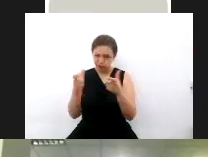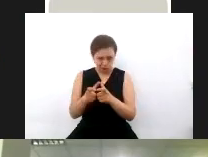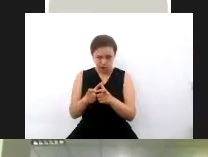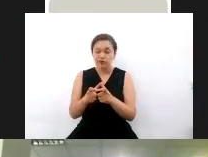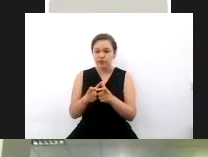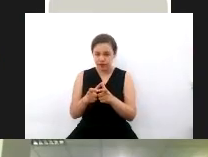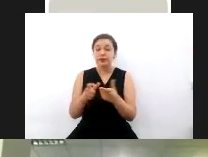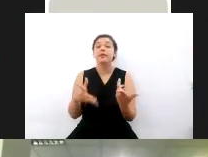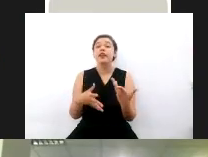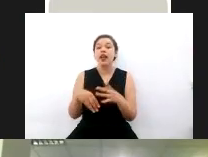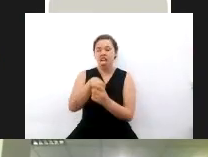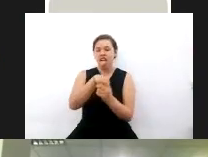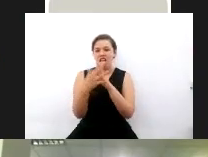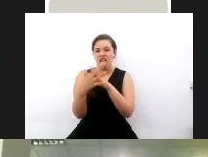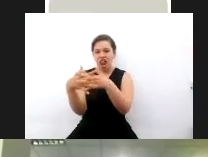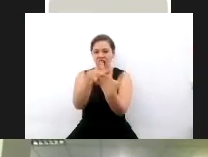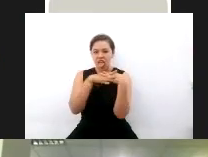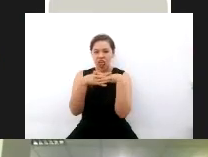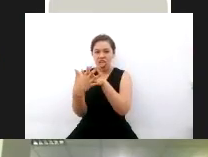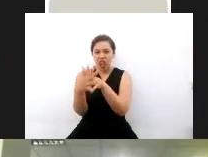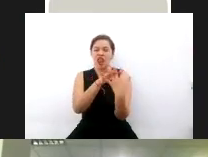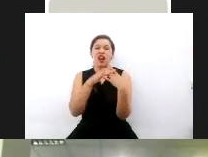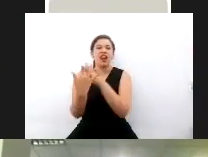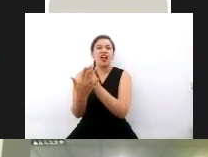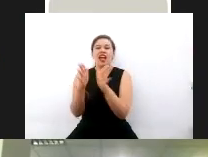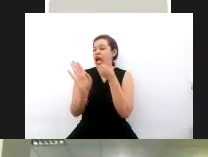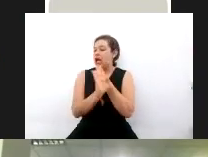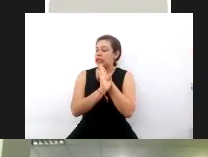evitar la mezcla entre todos